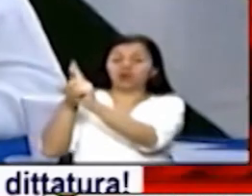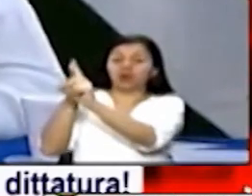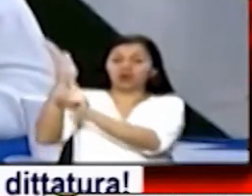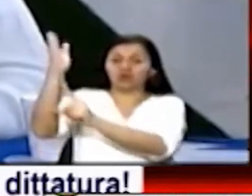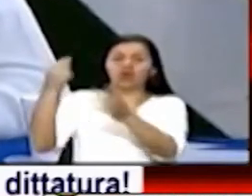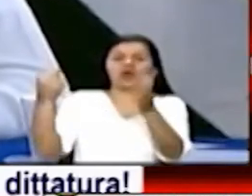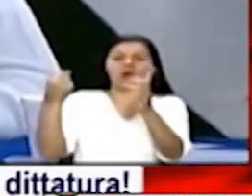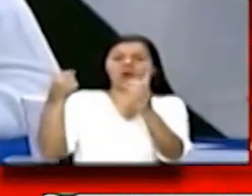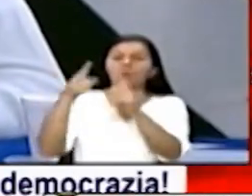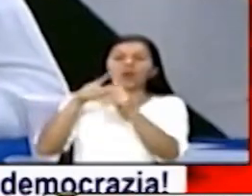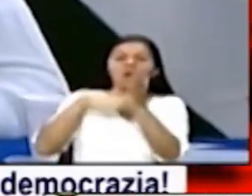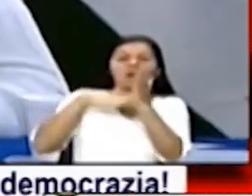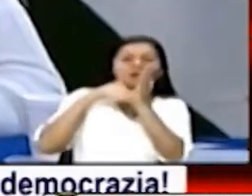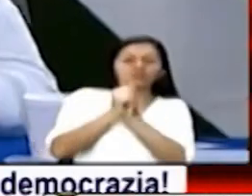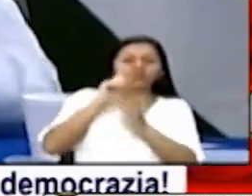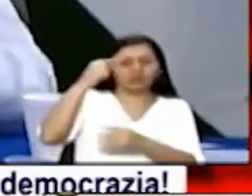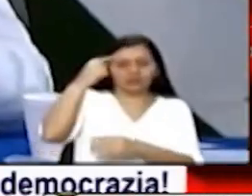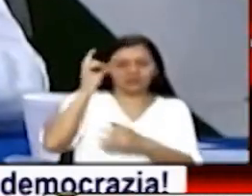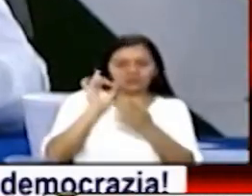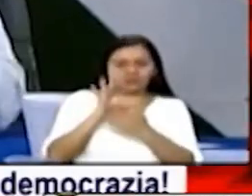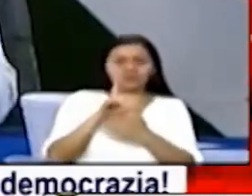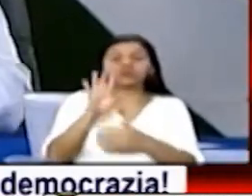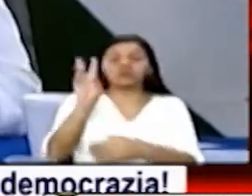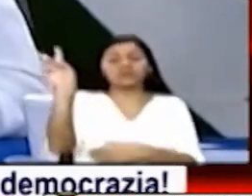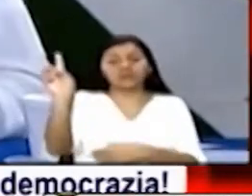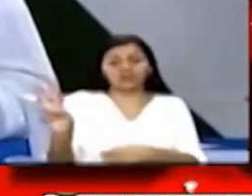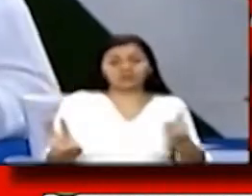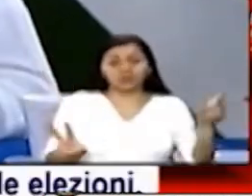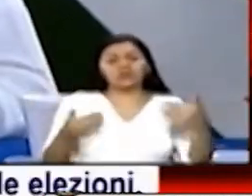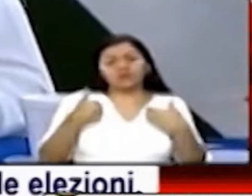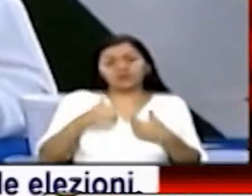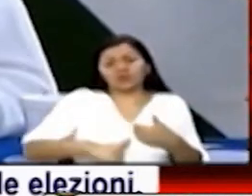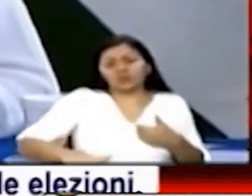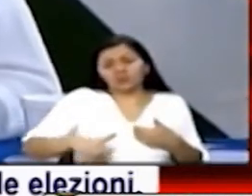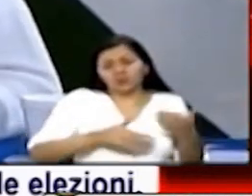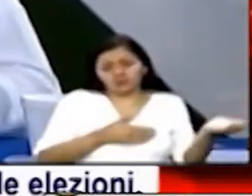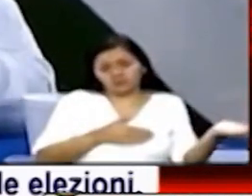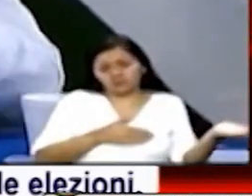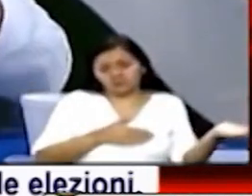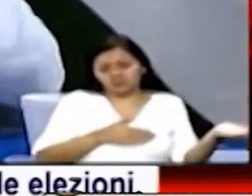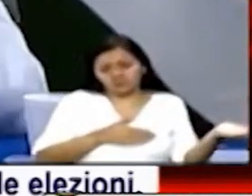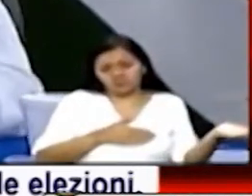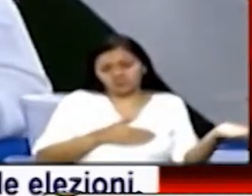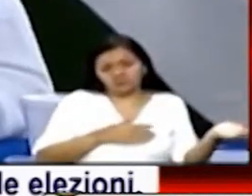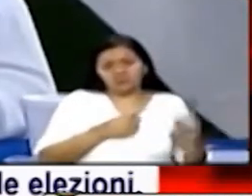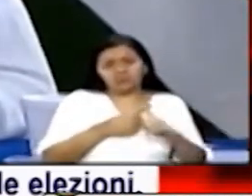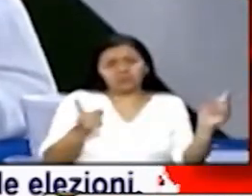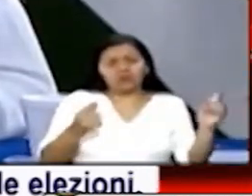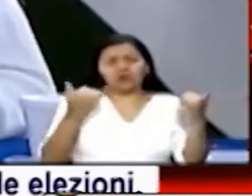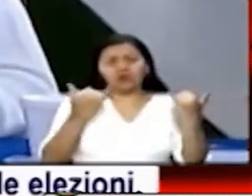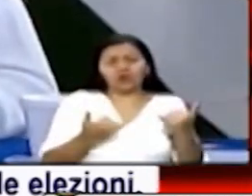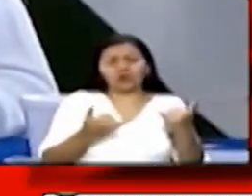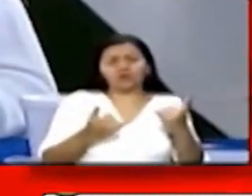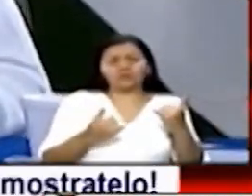Estado, las dictaduras. Y claramente en Venezuela, les guste o no les guste, pero existe una democracia. Y existe un proyecto político que se ha cansado de